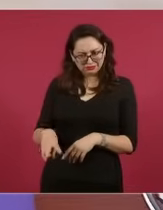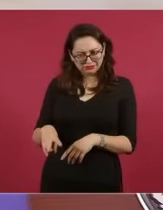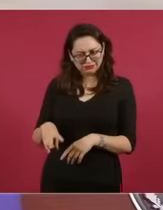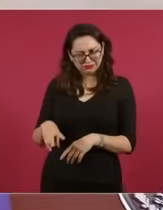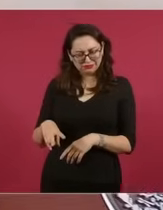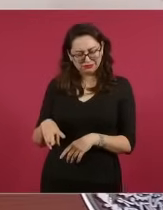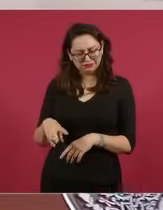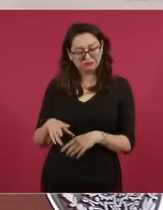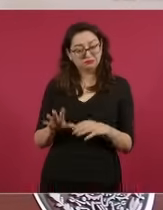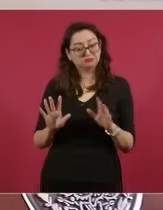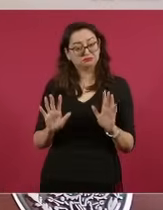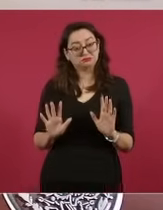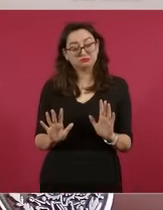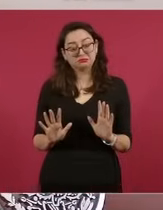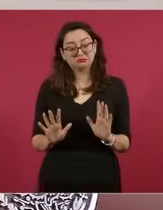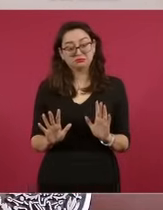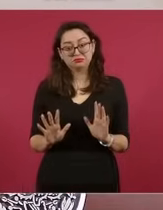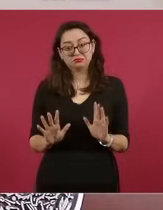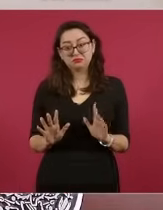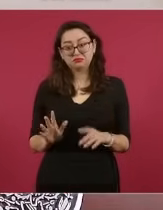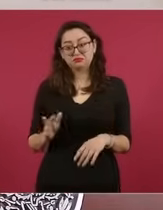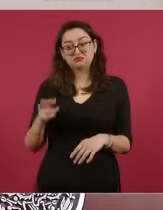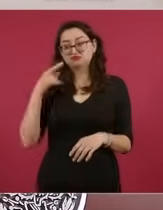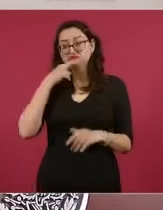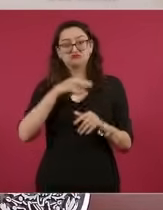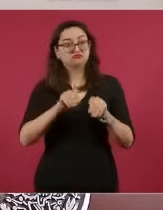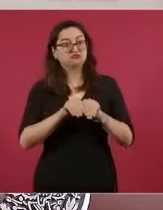autenticidad a cualquier material.